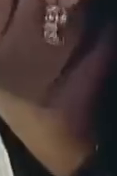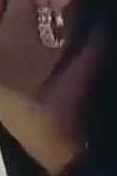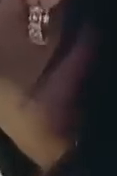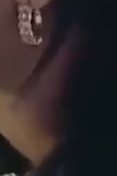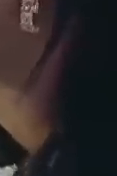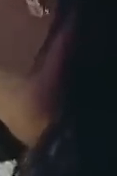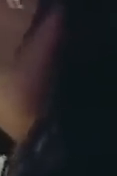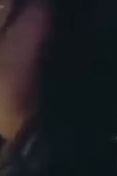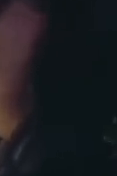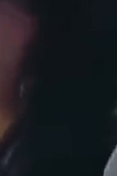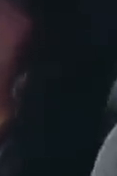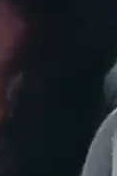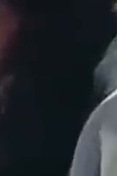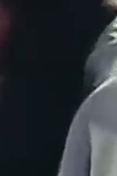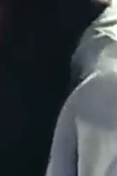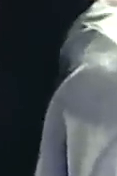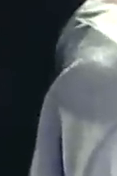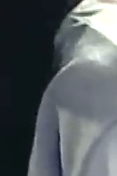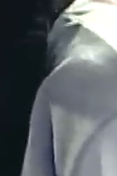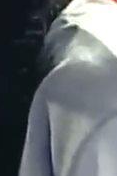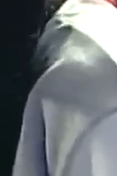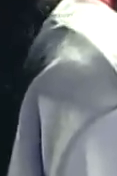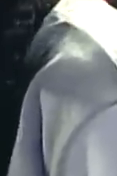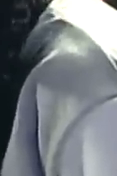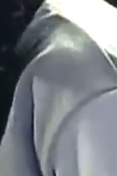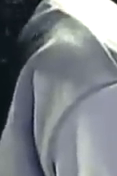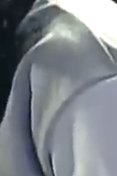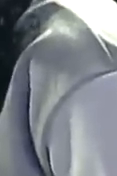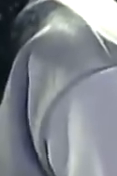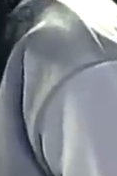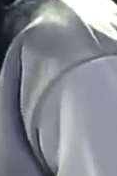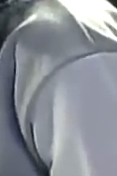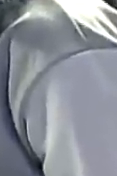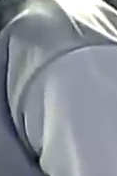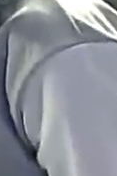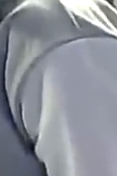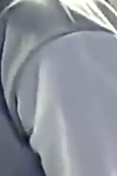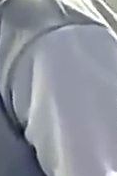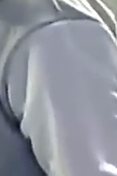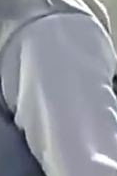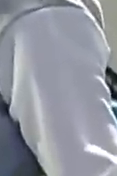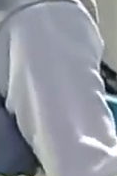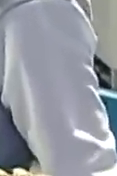para verte más blanca,